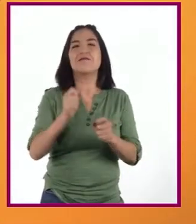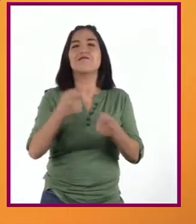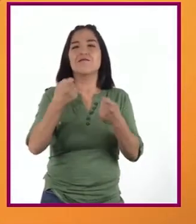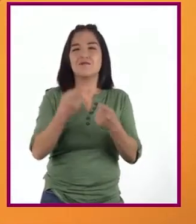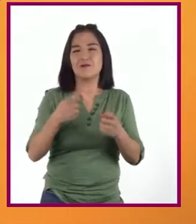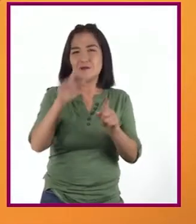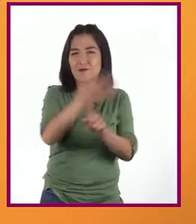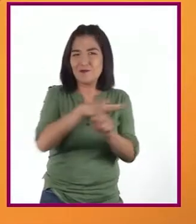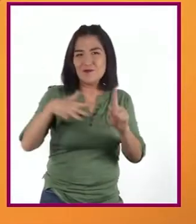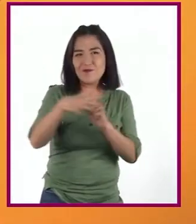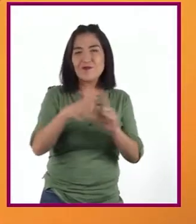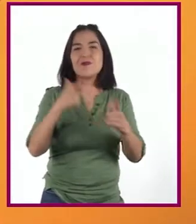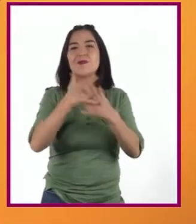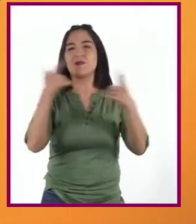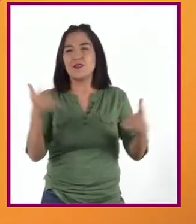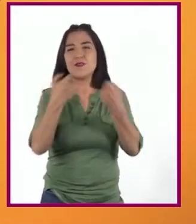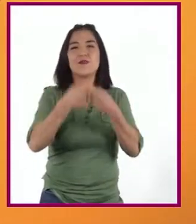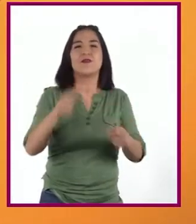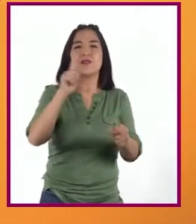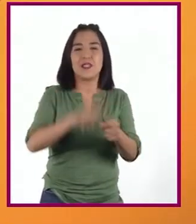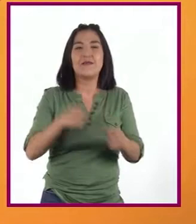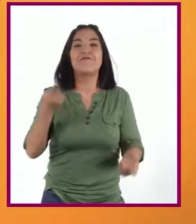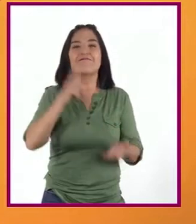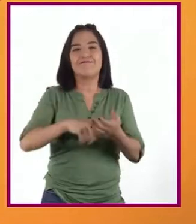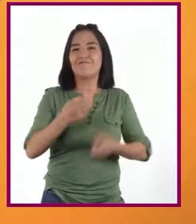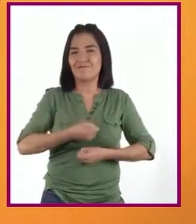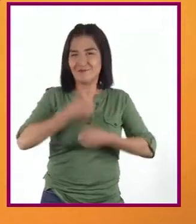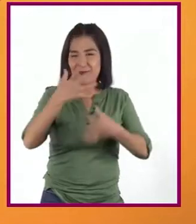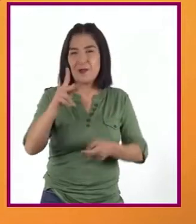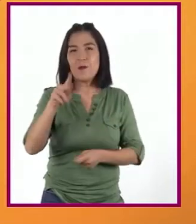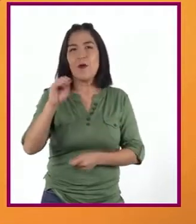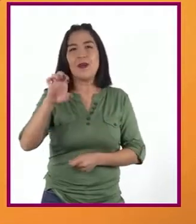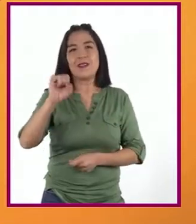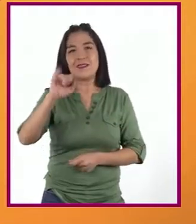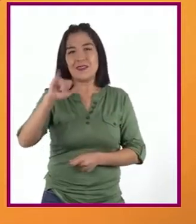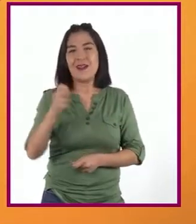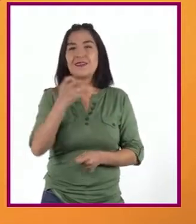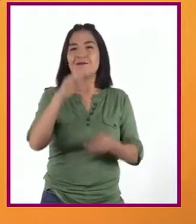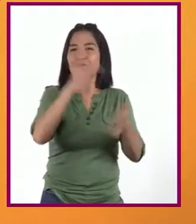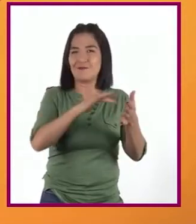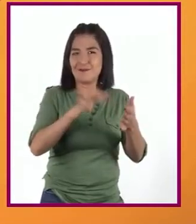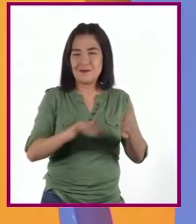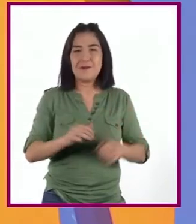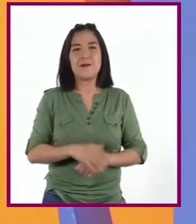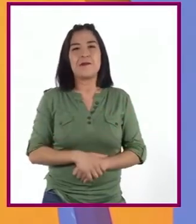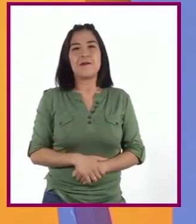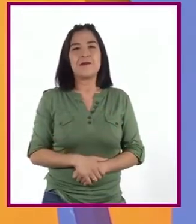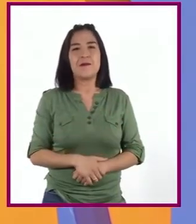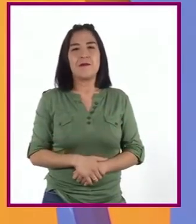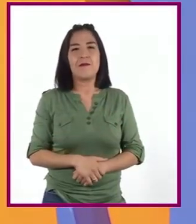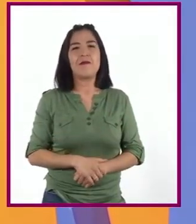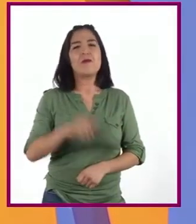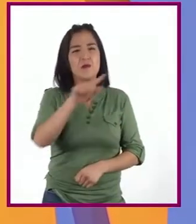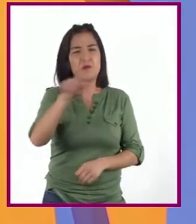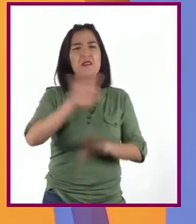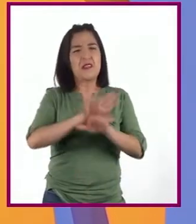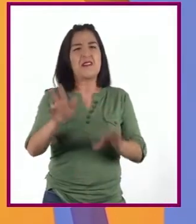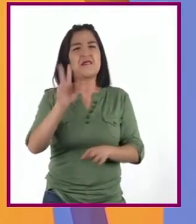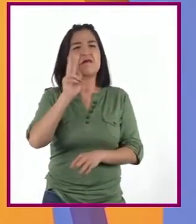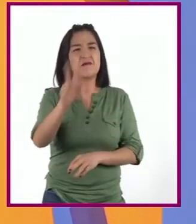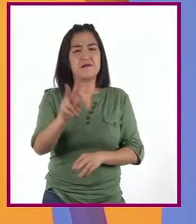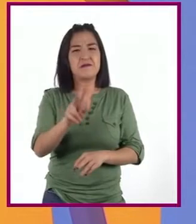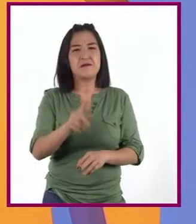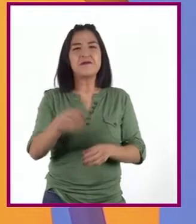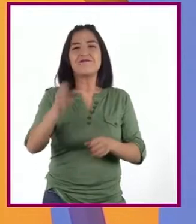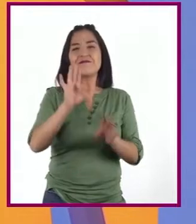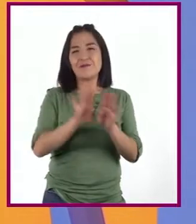históricos y sociales en los que surge la poesía dentro de un movimiento literario. Habrán escuchado que las